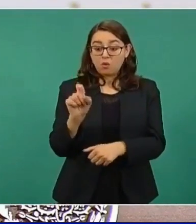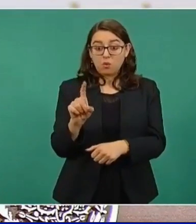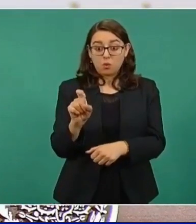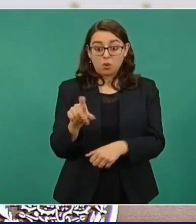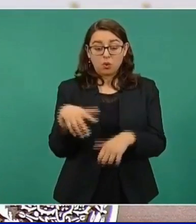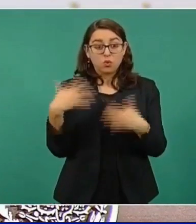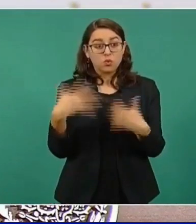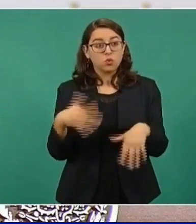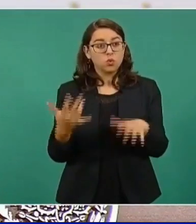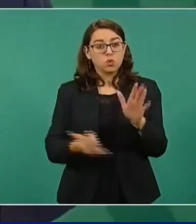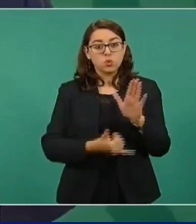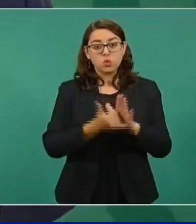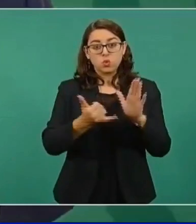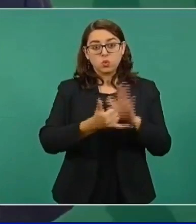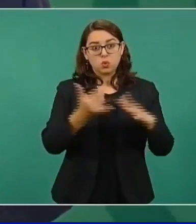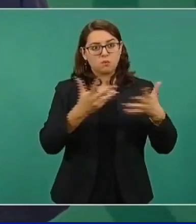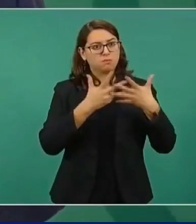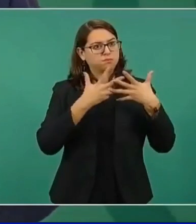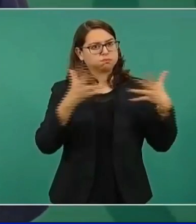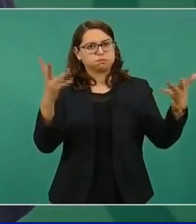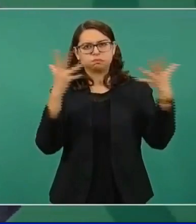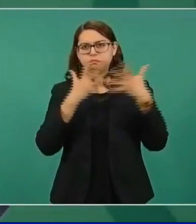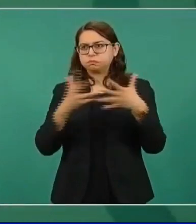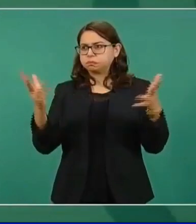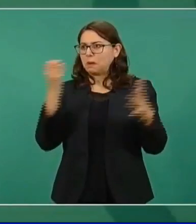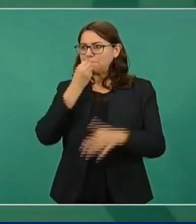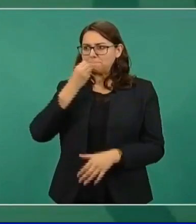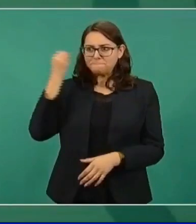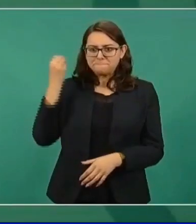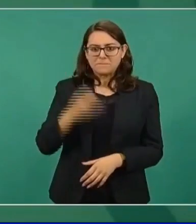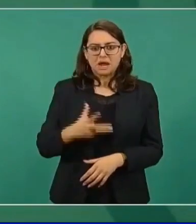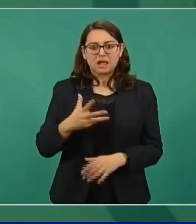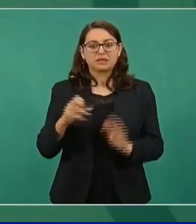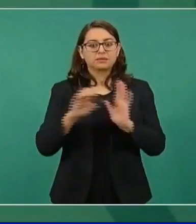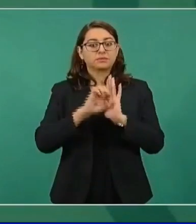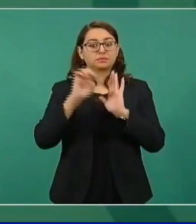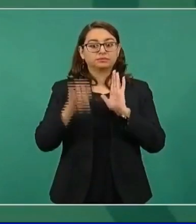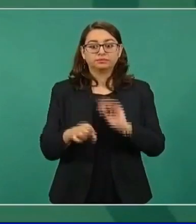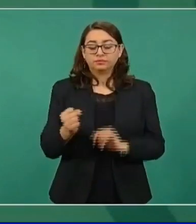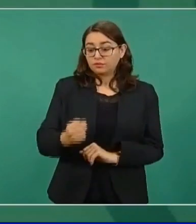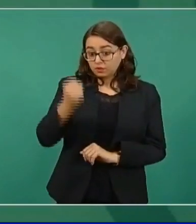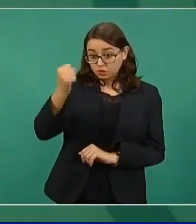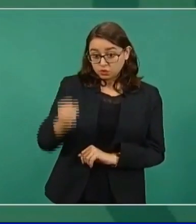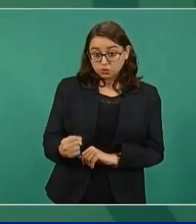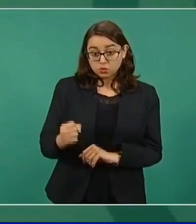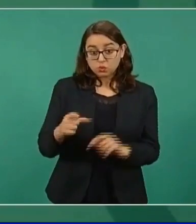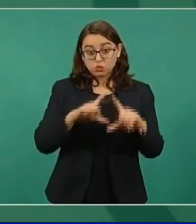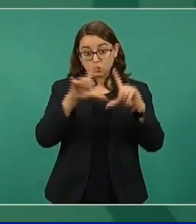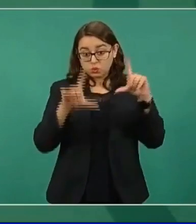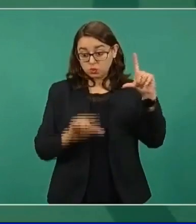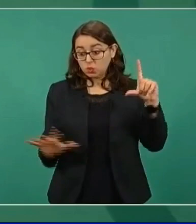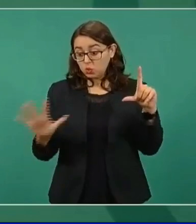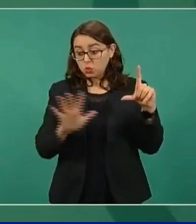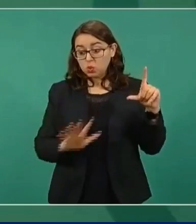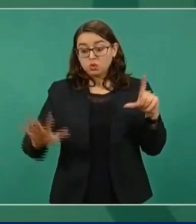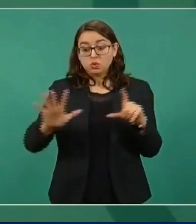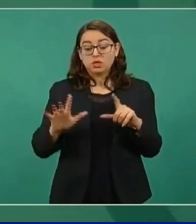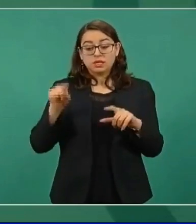plantas extraordinarias, por ejemplo, lo que hicieron en el sureste, en el río